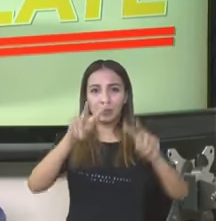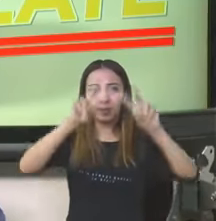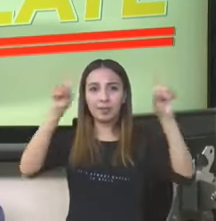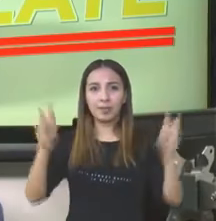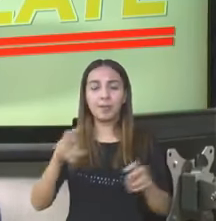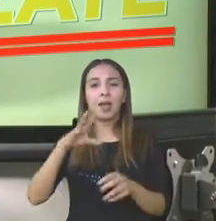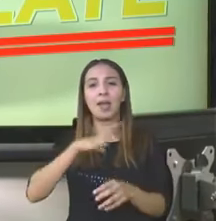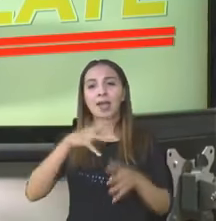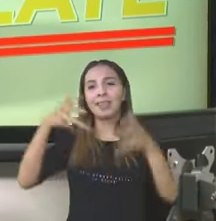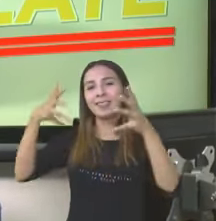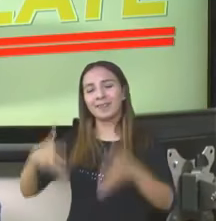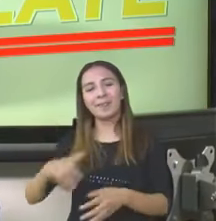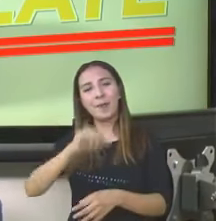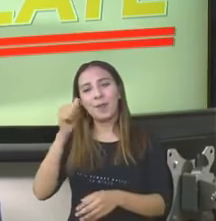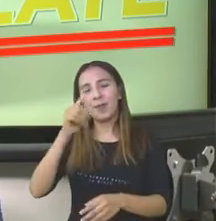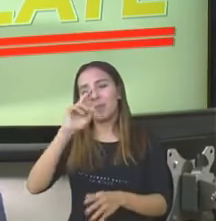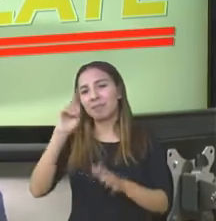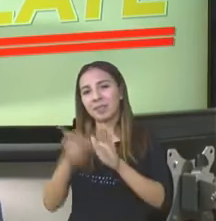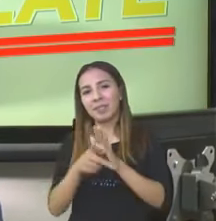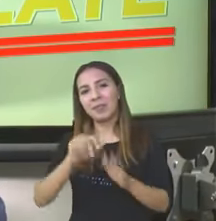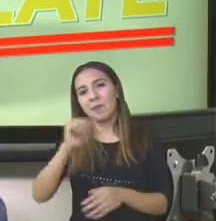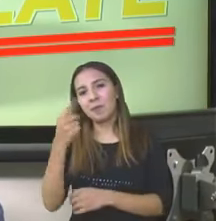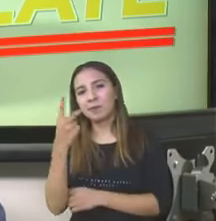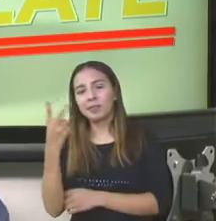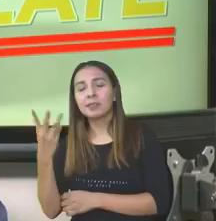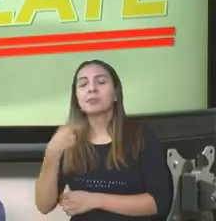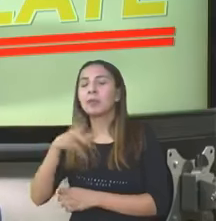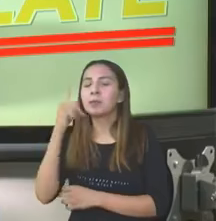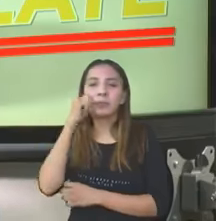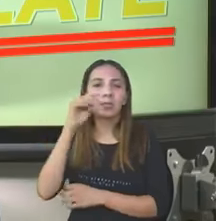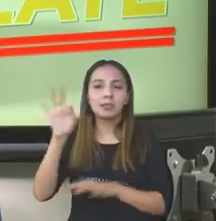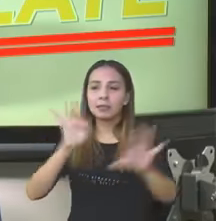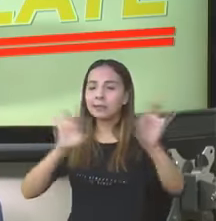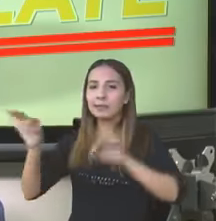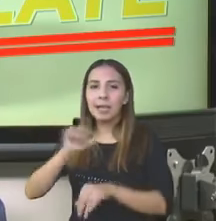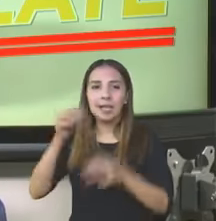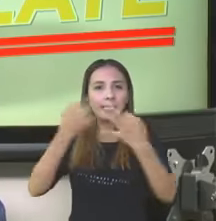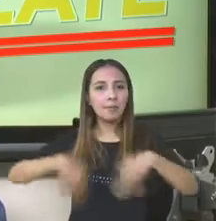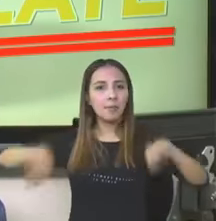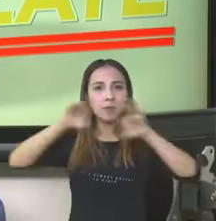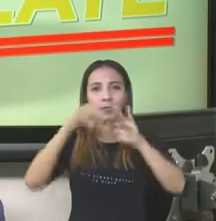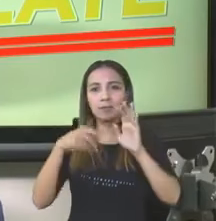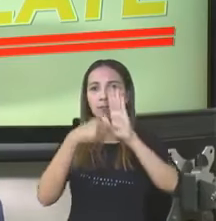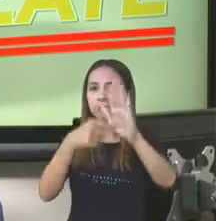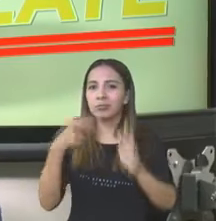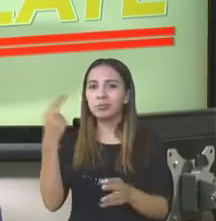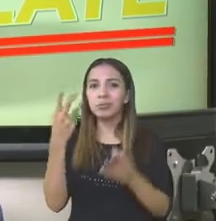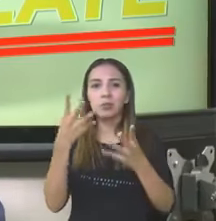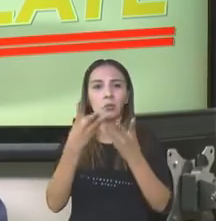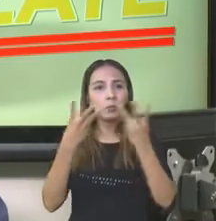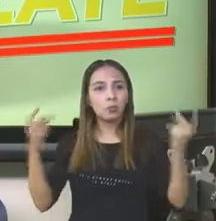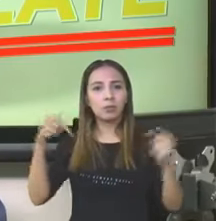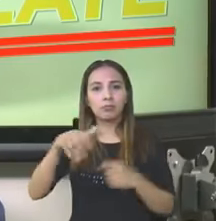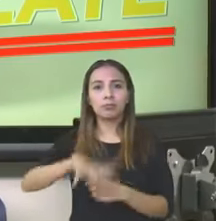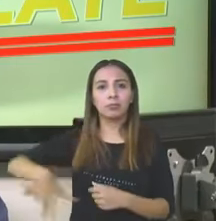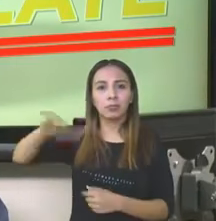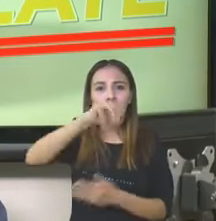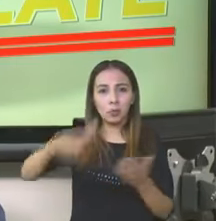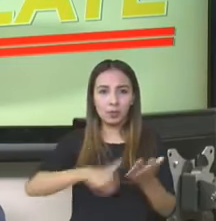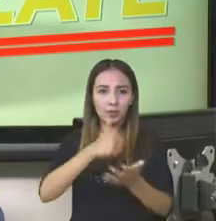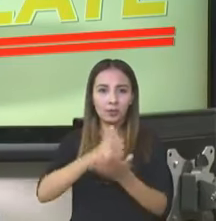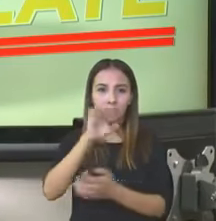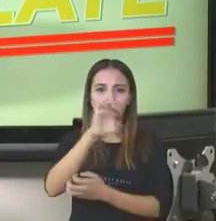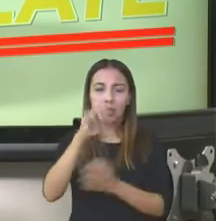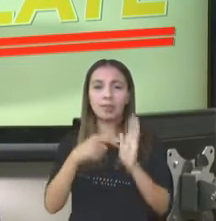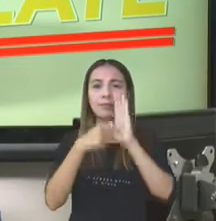quedan 2-3 notas pendientes, pero tratamos de darle lo más importante que se debe de solucionar en esta ciudad llamada Ensenada. Vamos al